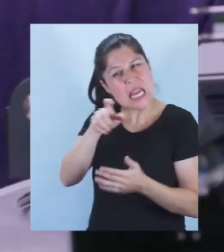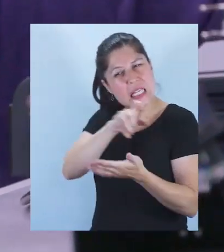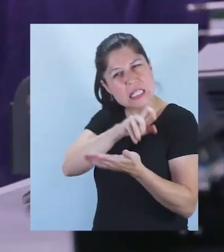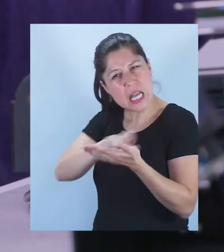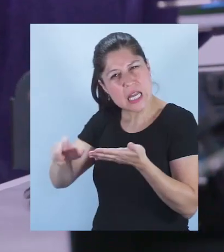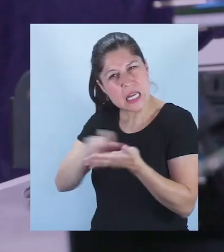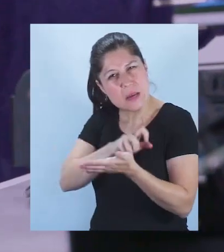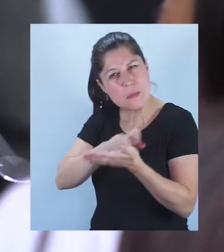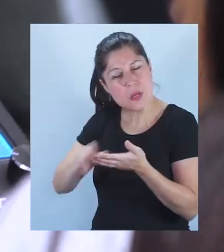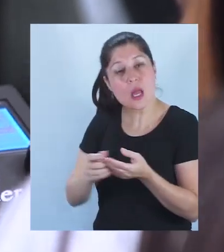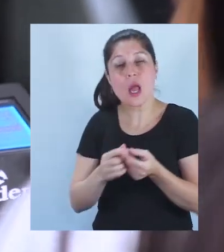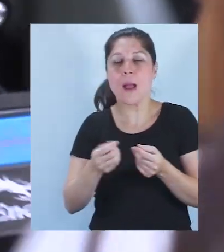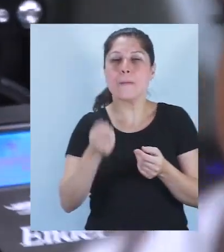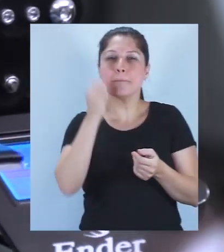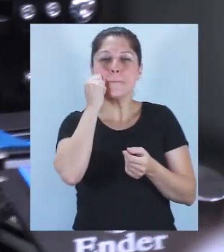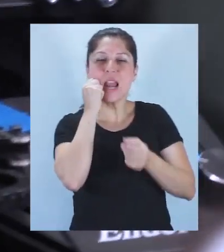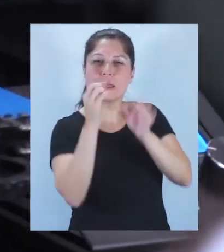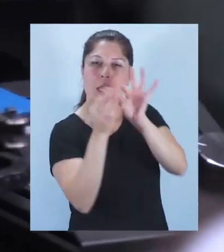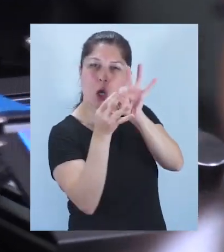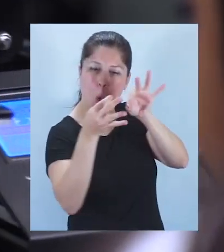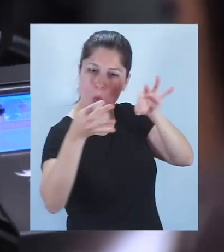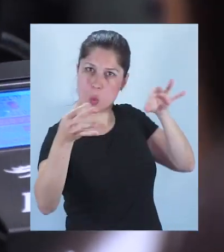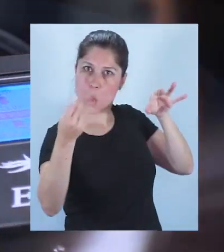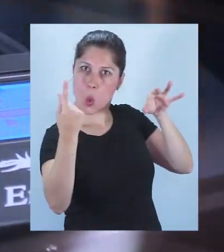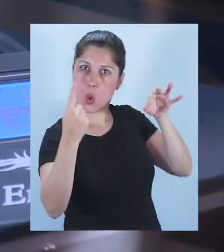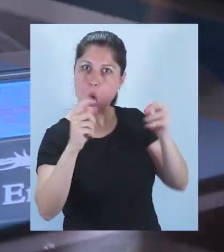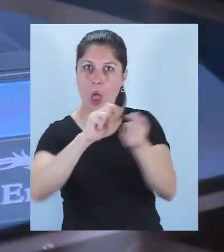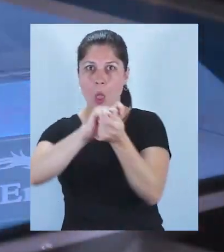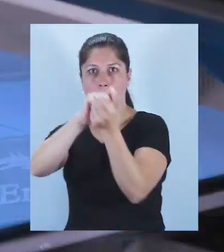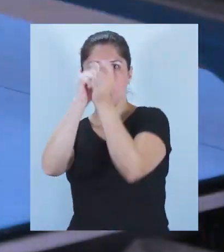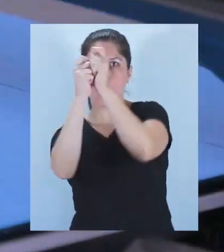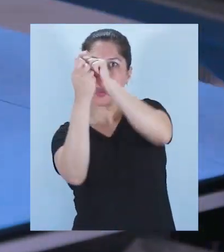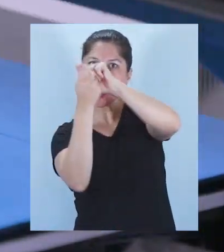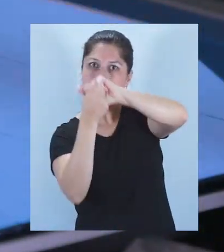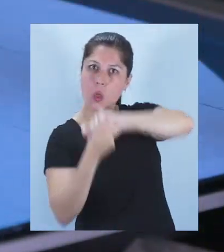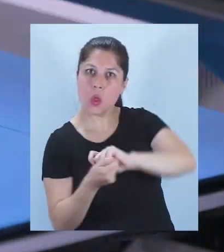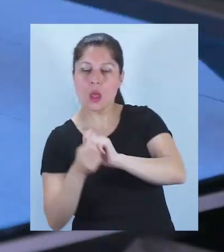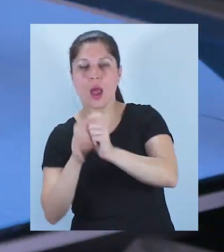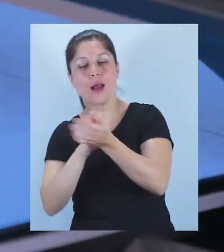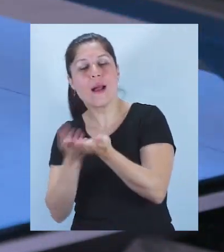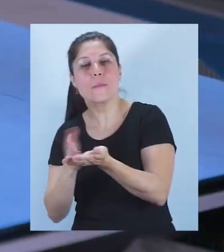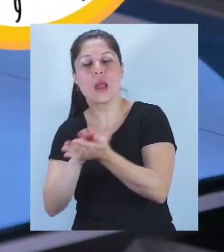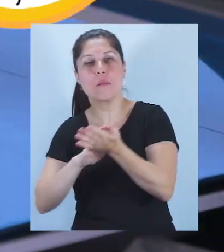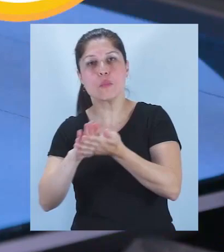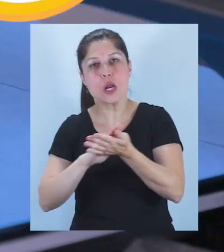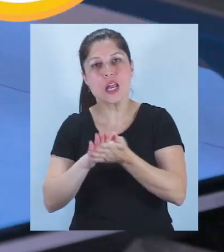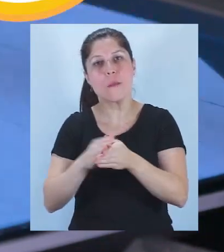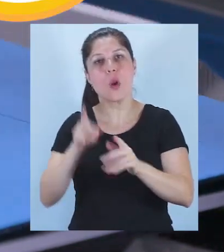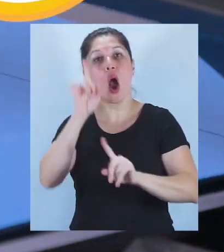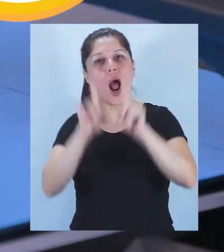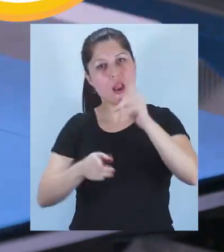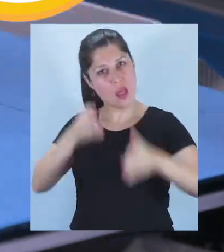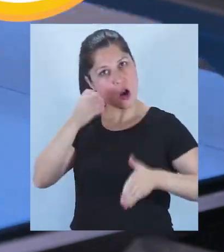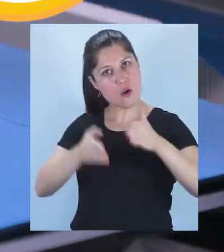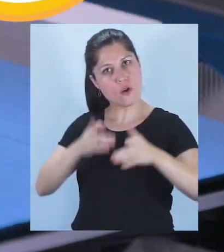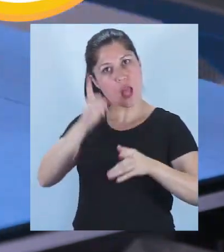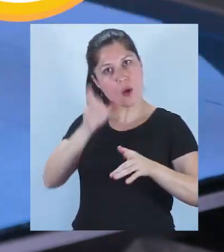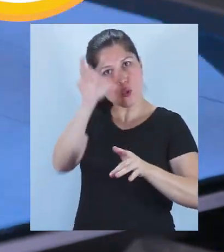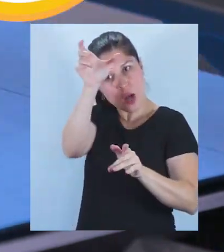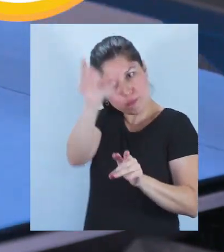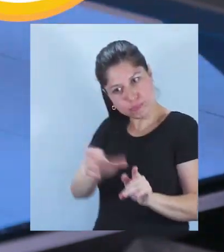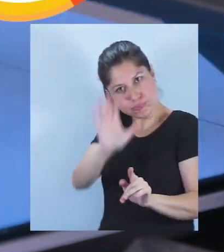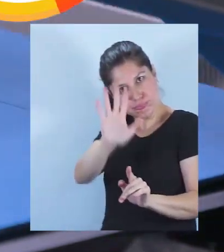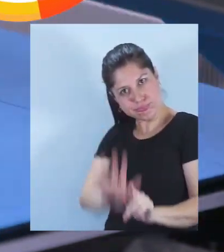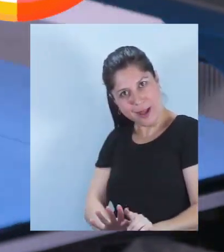Esta impresora derrite un hilo de plástico que da la forma de una pieza de la pata del perro araña. Y después de 40 minutos